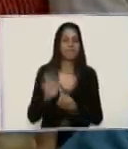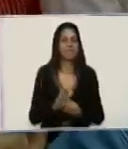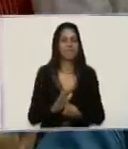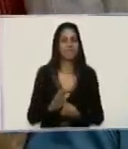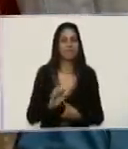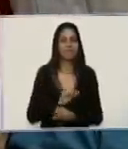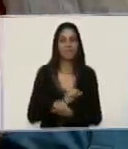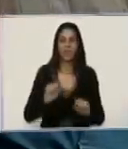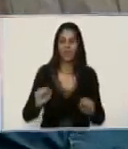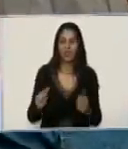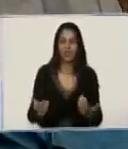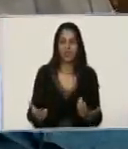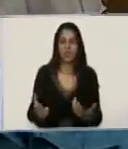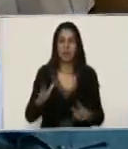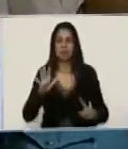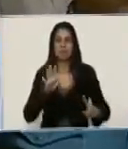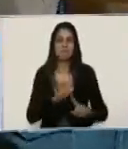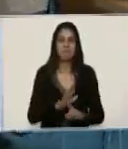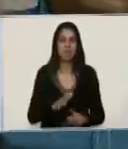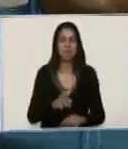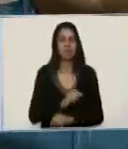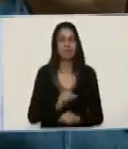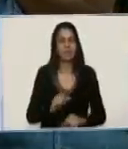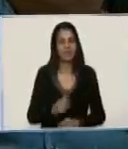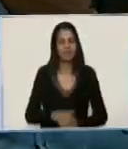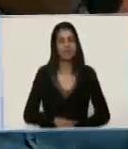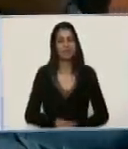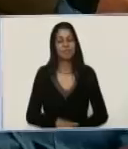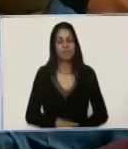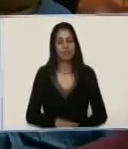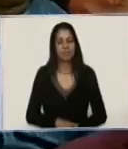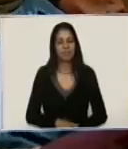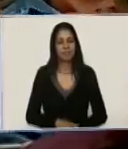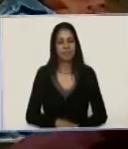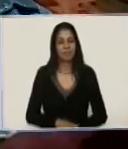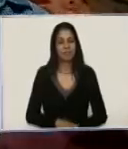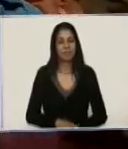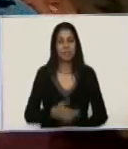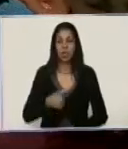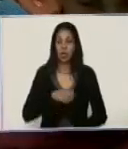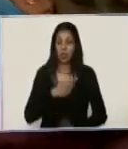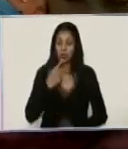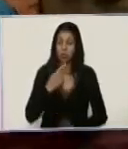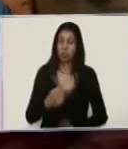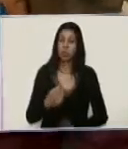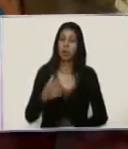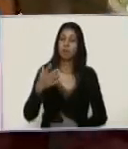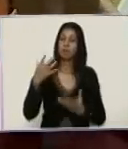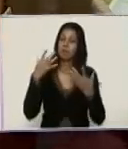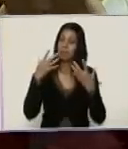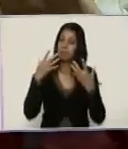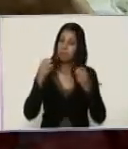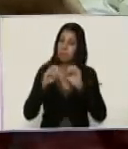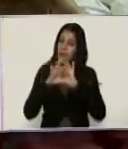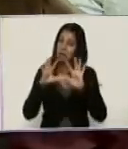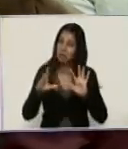Ni va a poder. Igual, no desestimemos lo que ellos están haciendo.